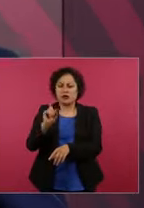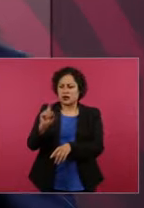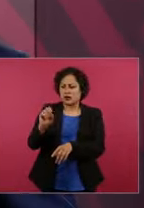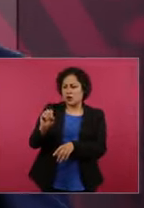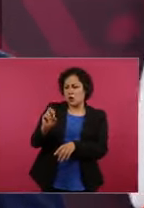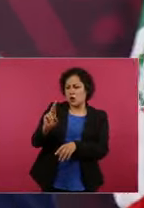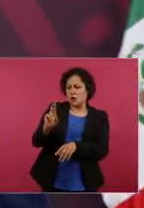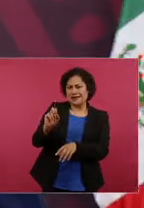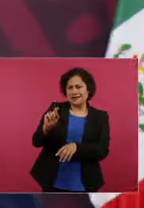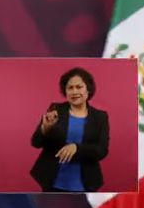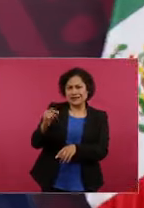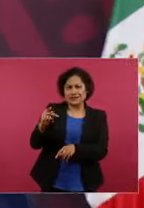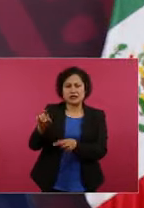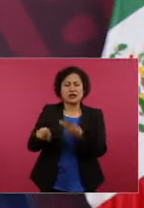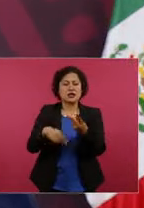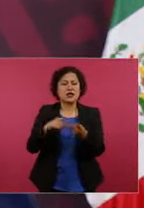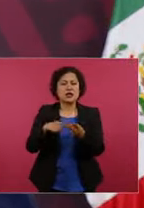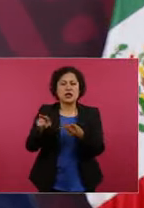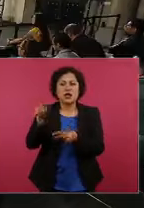Azucena